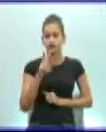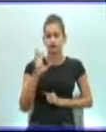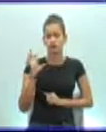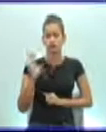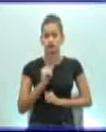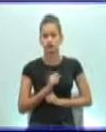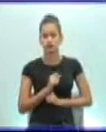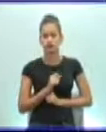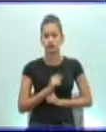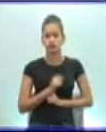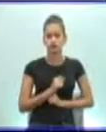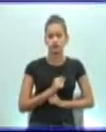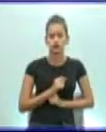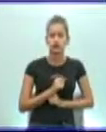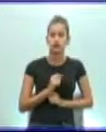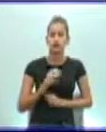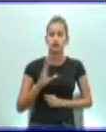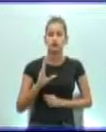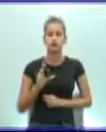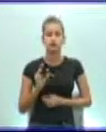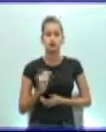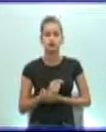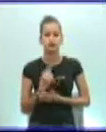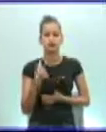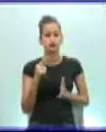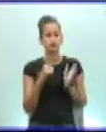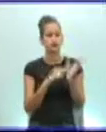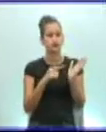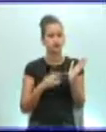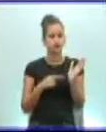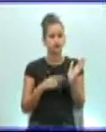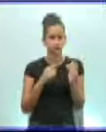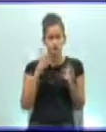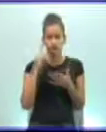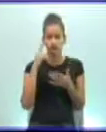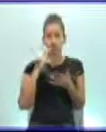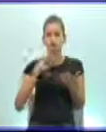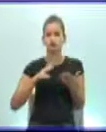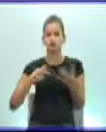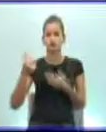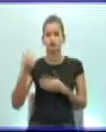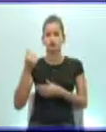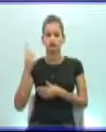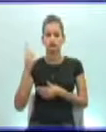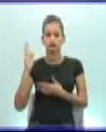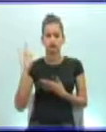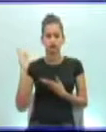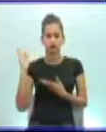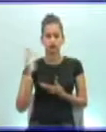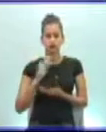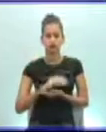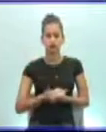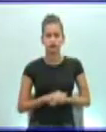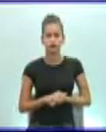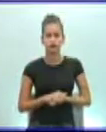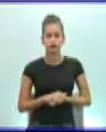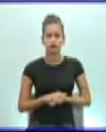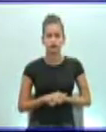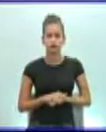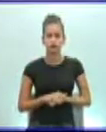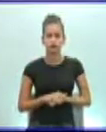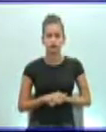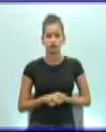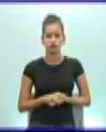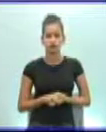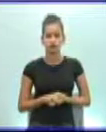conjuntos no vacíos y nos dicen que un elemento X que pertenece al conjunto A y X pertenece, estas son las condiciones que nos dan,